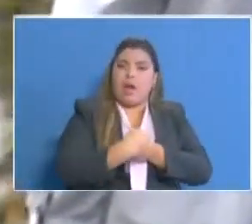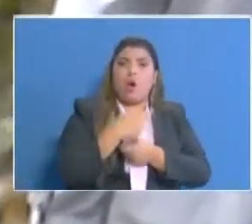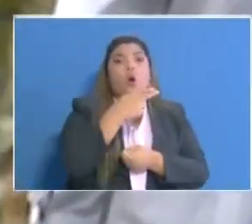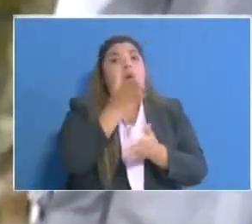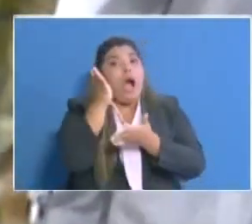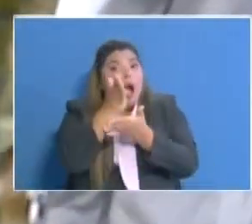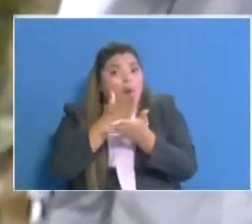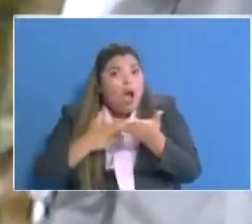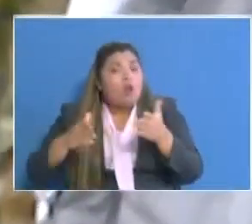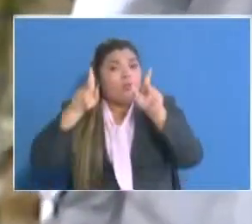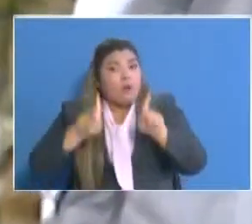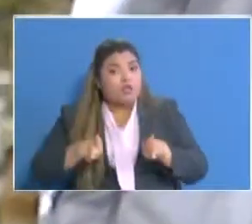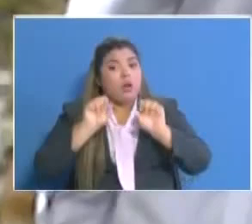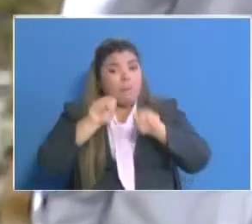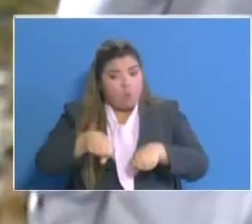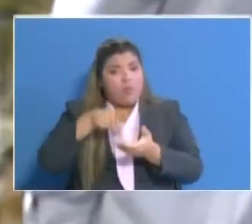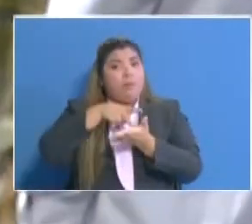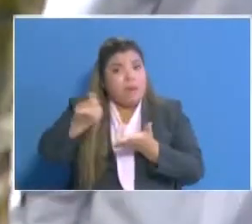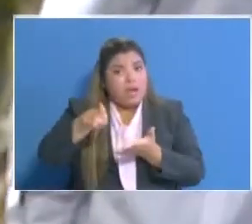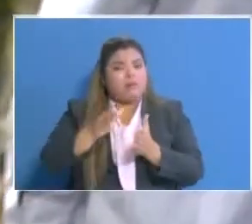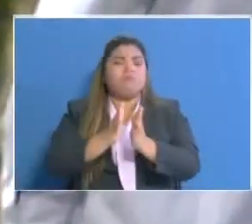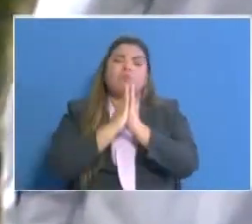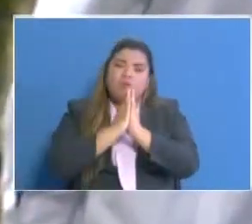Háganlo porque eso es ser solidario.